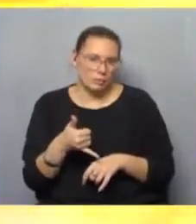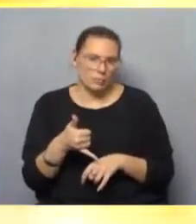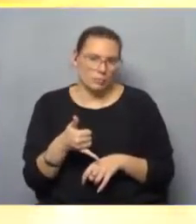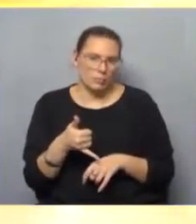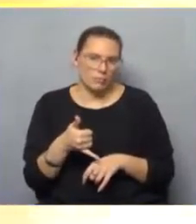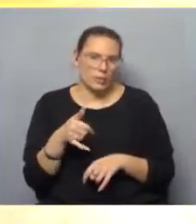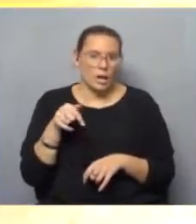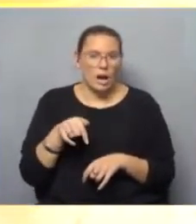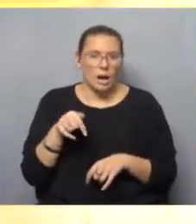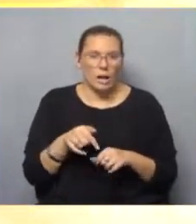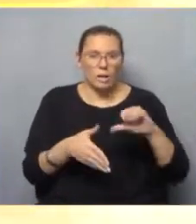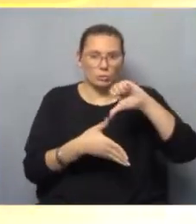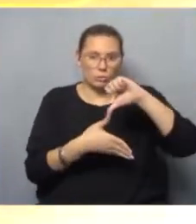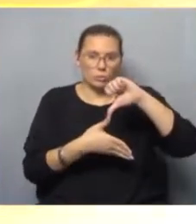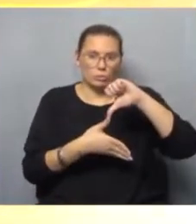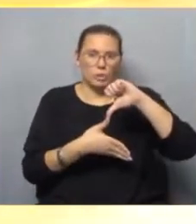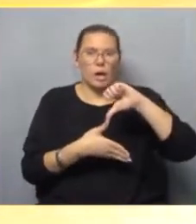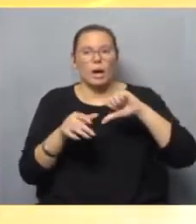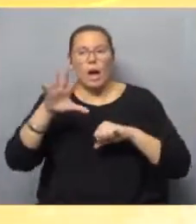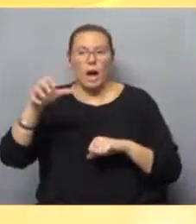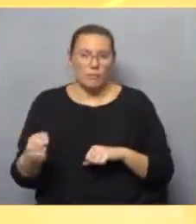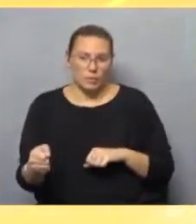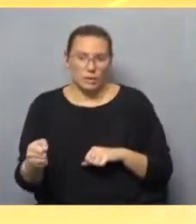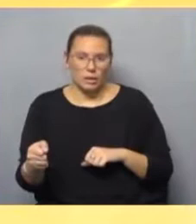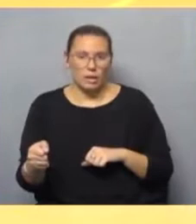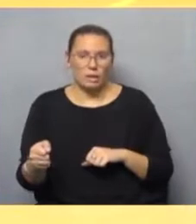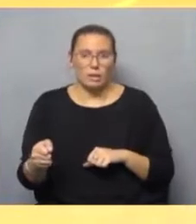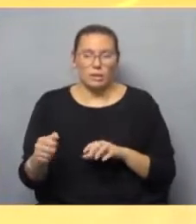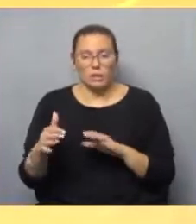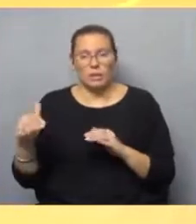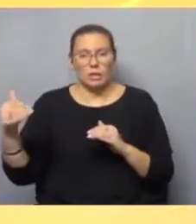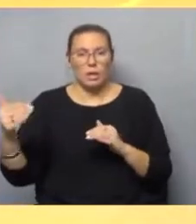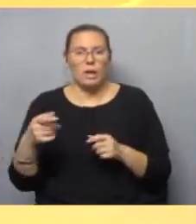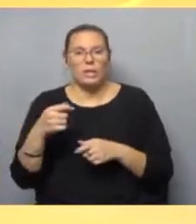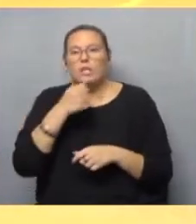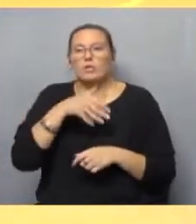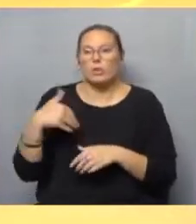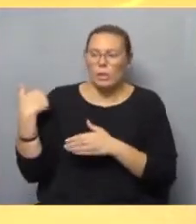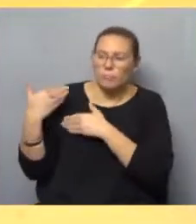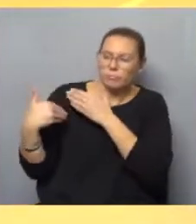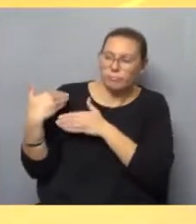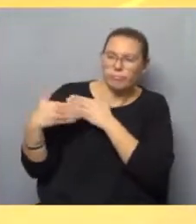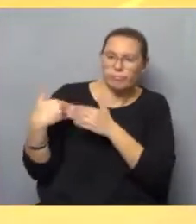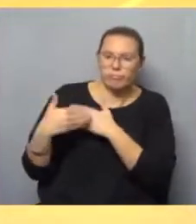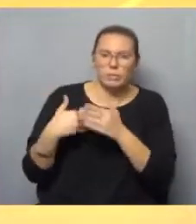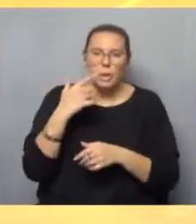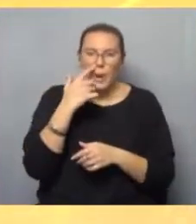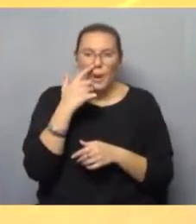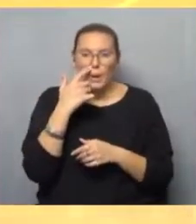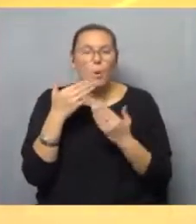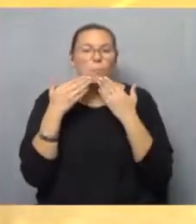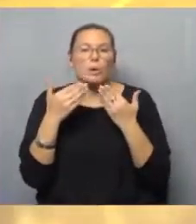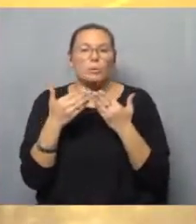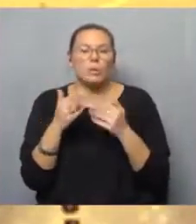bueno, acá se ubicaba Sudamérica, acá se ubicaba África, Claro. y más para atrás ir reconstruyendo la historia, digamos. Pero Pero- ahí está. Yo les preguntaba por